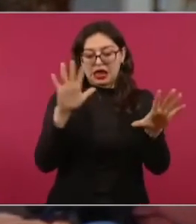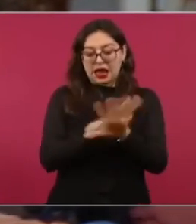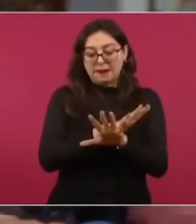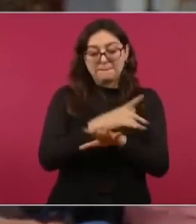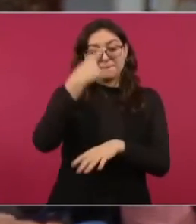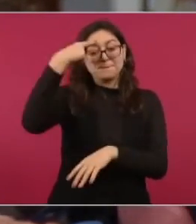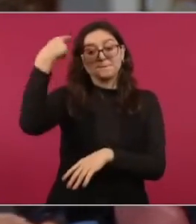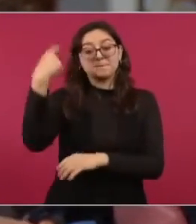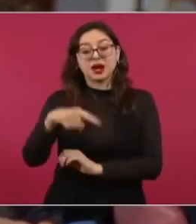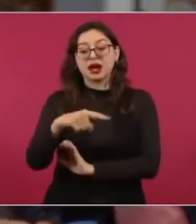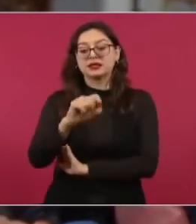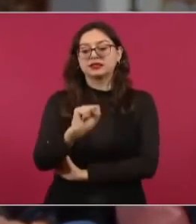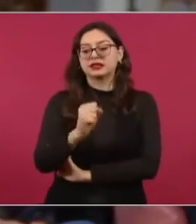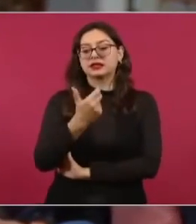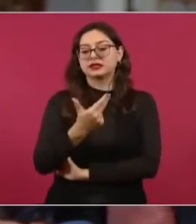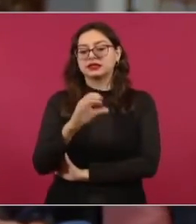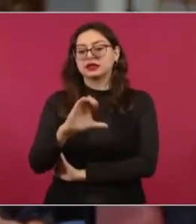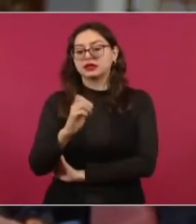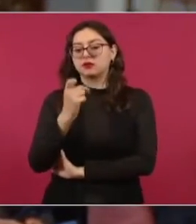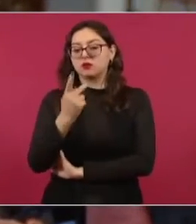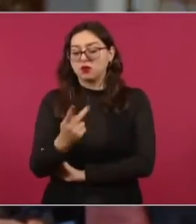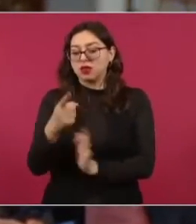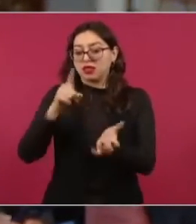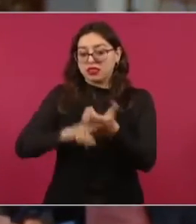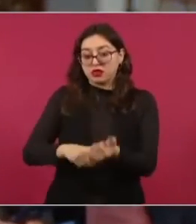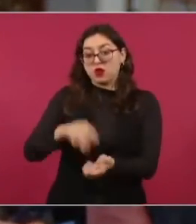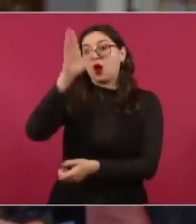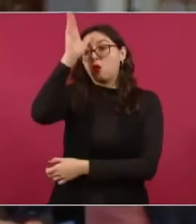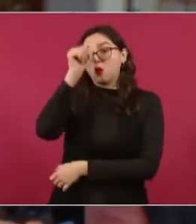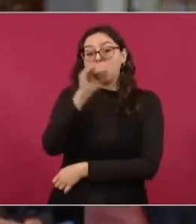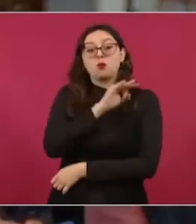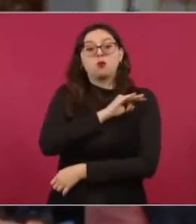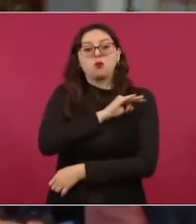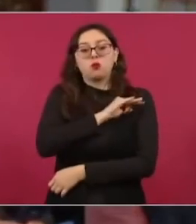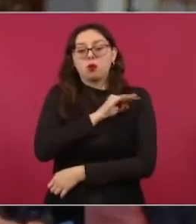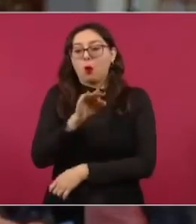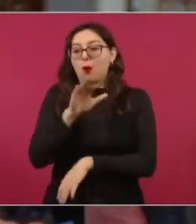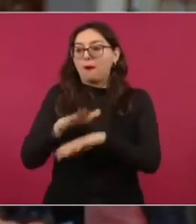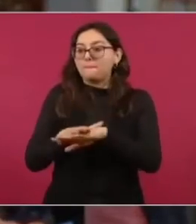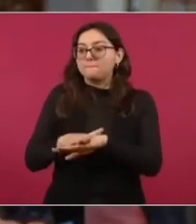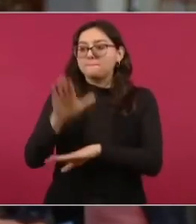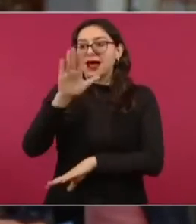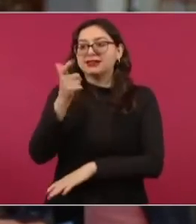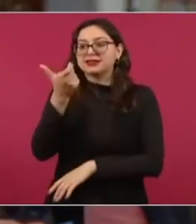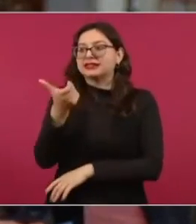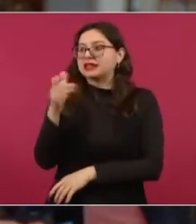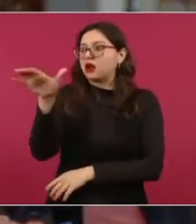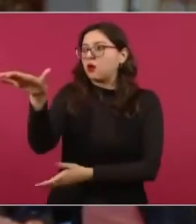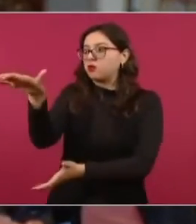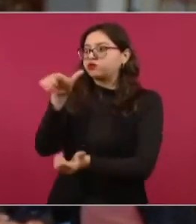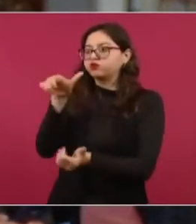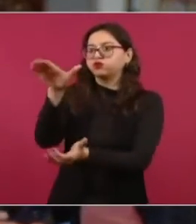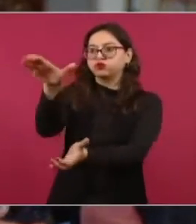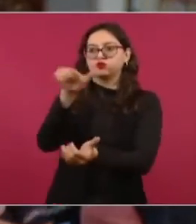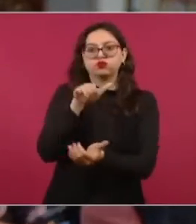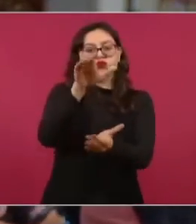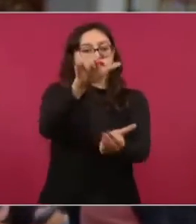Egresos, para que a través de acuerdos de administración sacara fondos de ciertas partidas a otras y no se